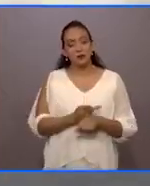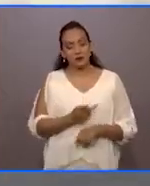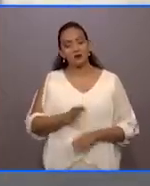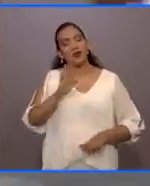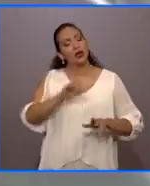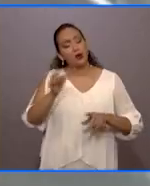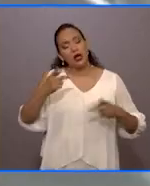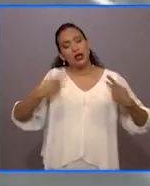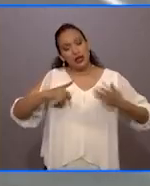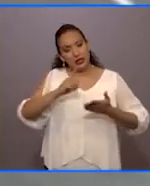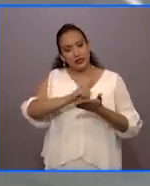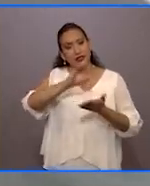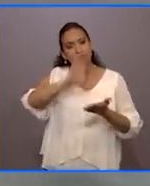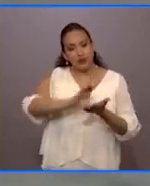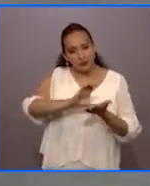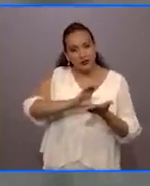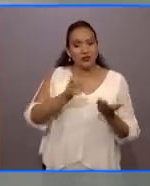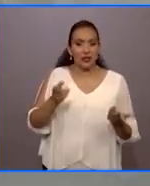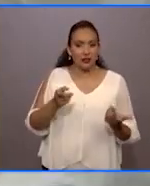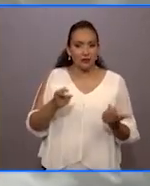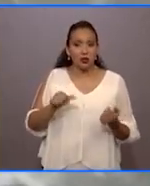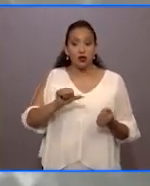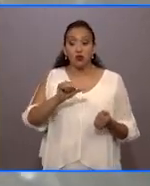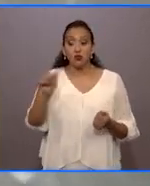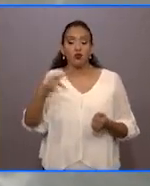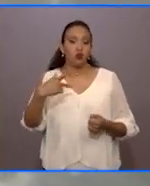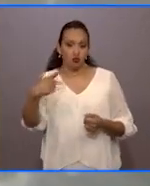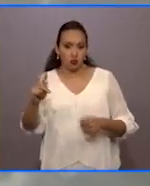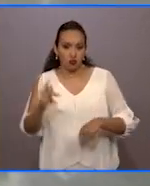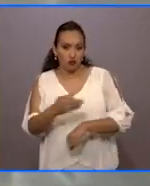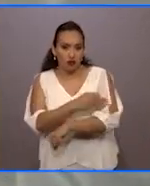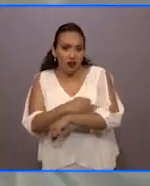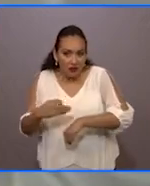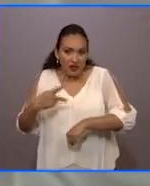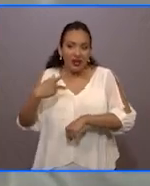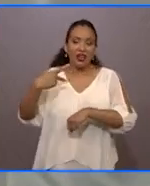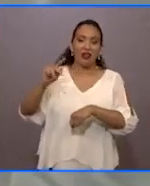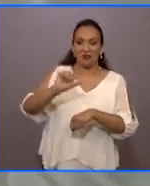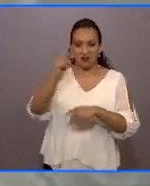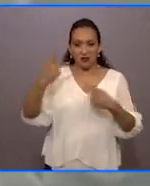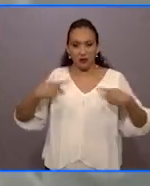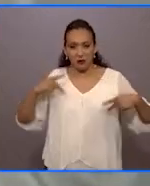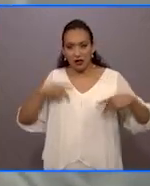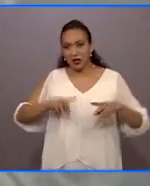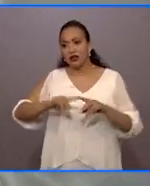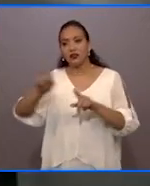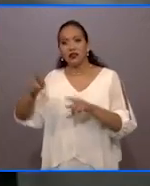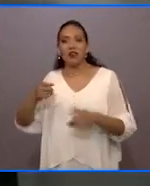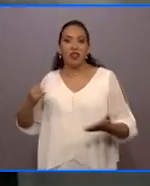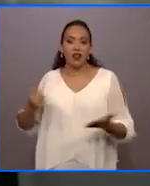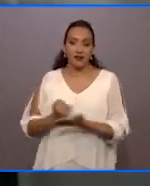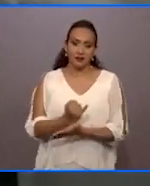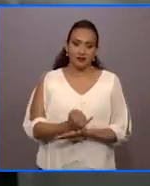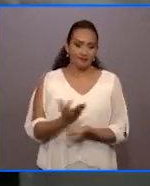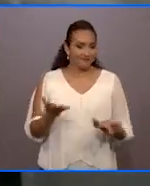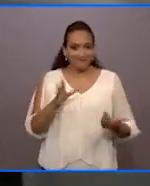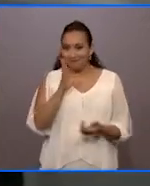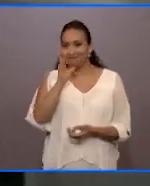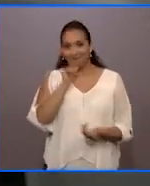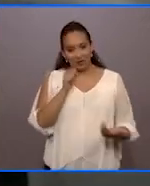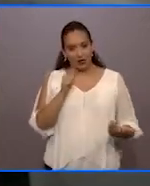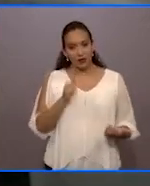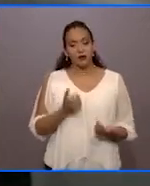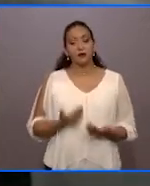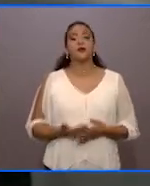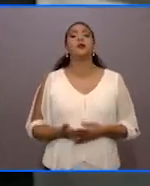y personas gestantes con discapacidad, por lo que su consentimiento no puede ser delegado a terceras personas. Explicó que, en